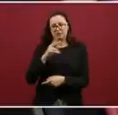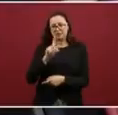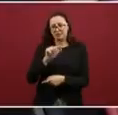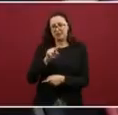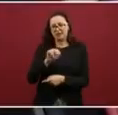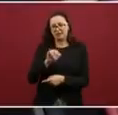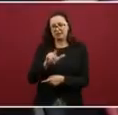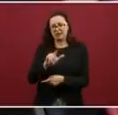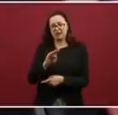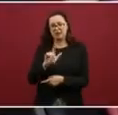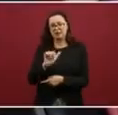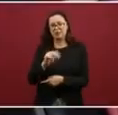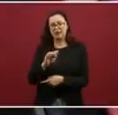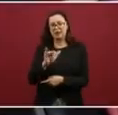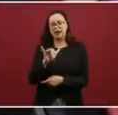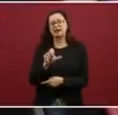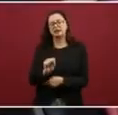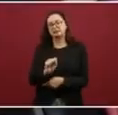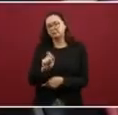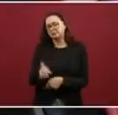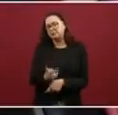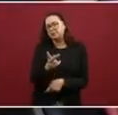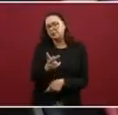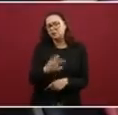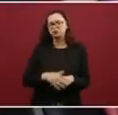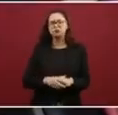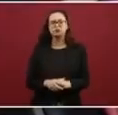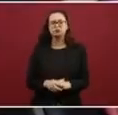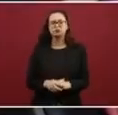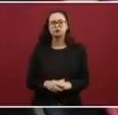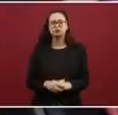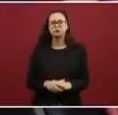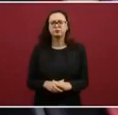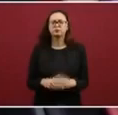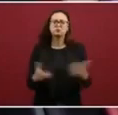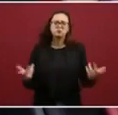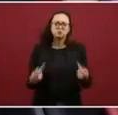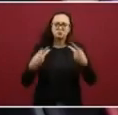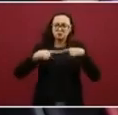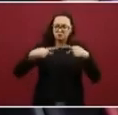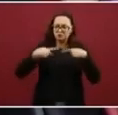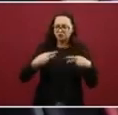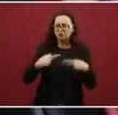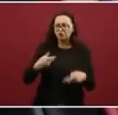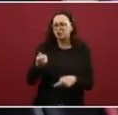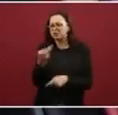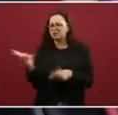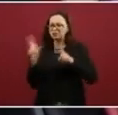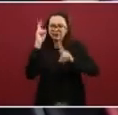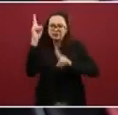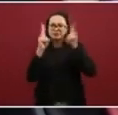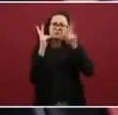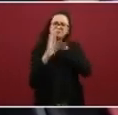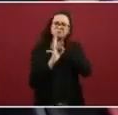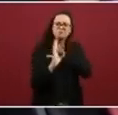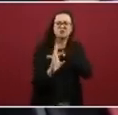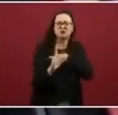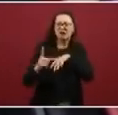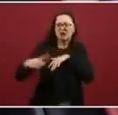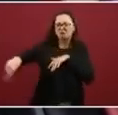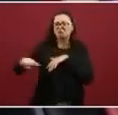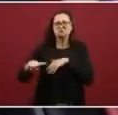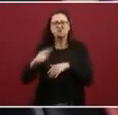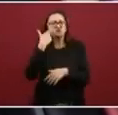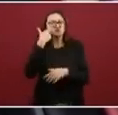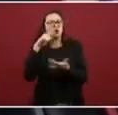cuál va a ser la estrategia, el protocolo para aquellas personas, aquellos visitantes, aquellos migrantes que se nieguen